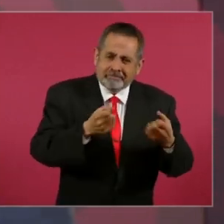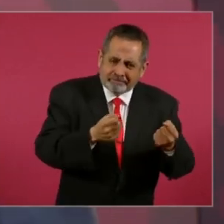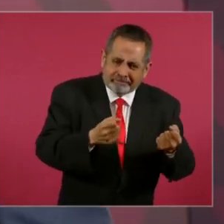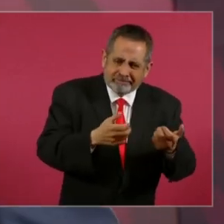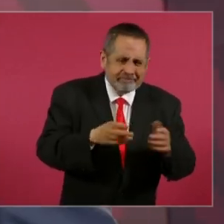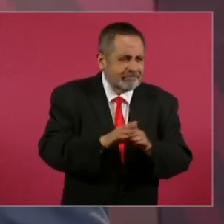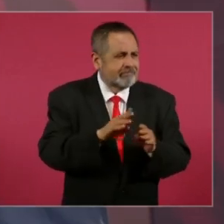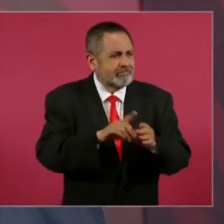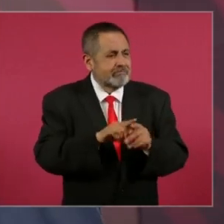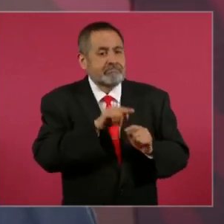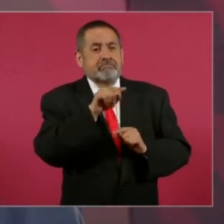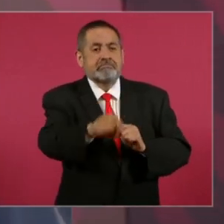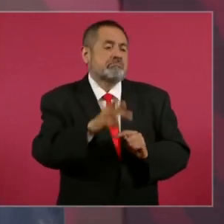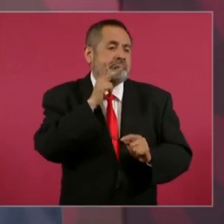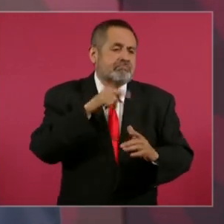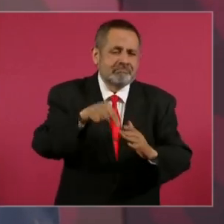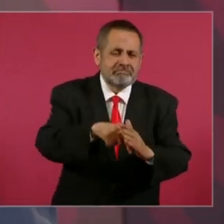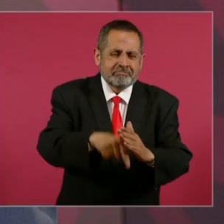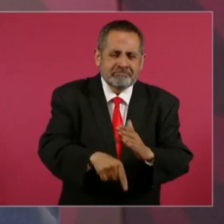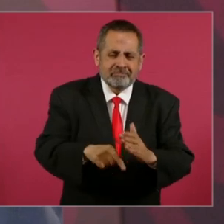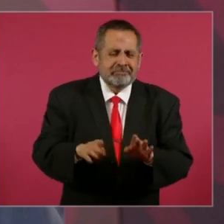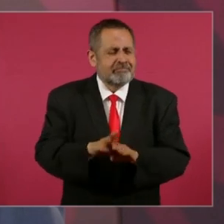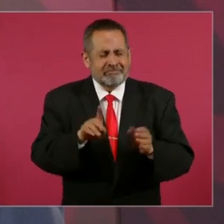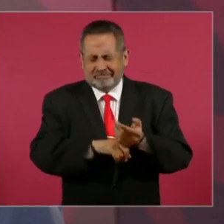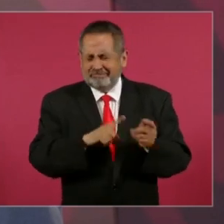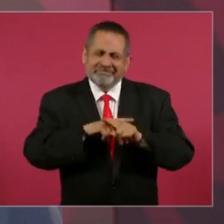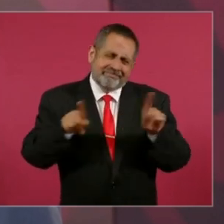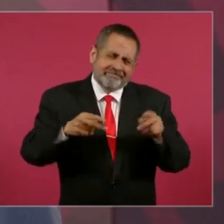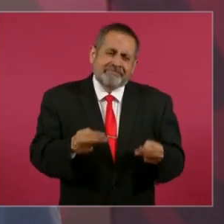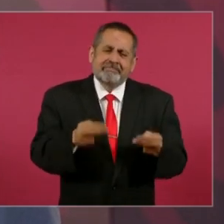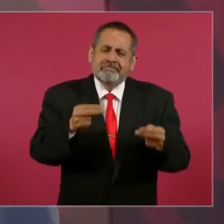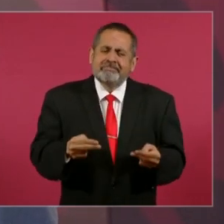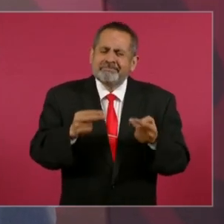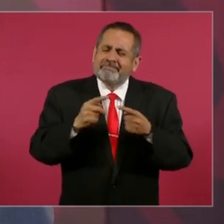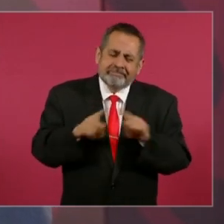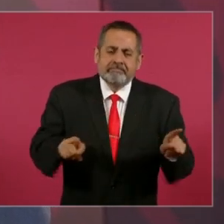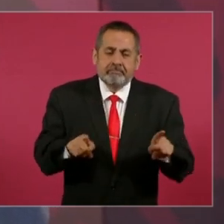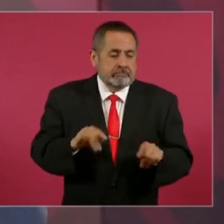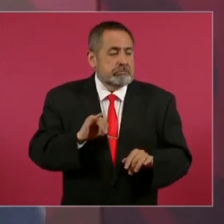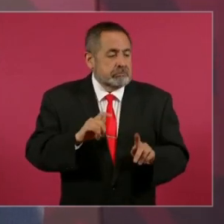de explorar y de perforar un pozo petrolero?